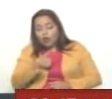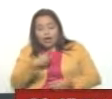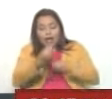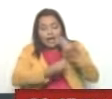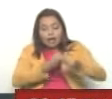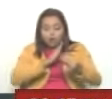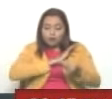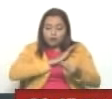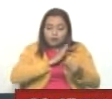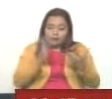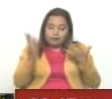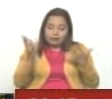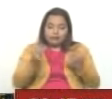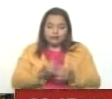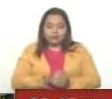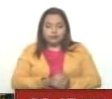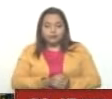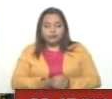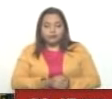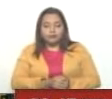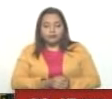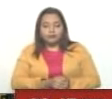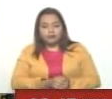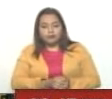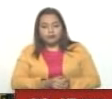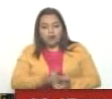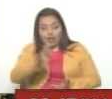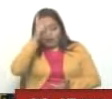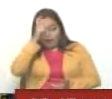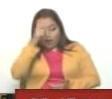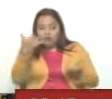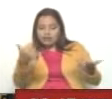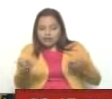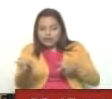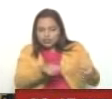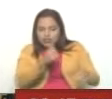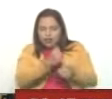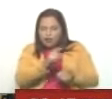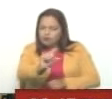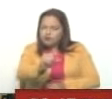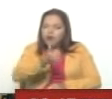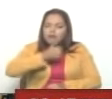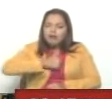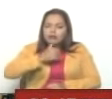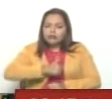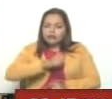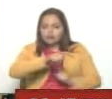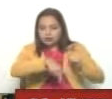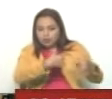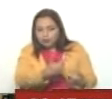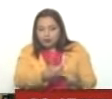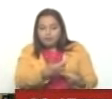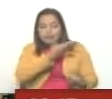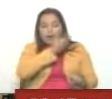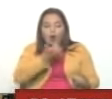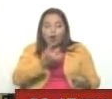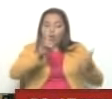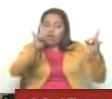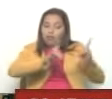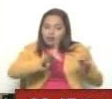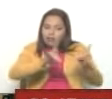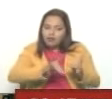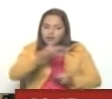con nuestras propias manos. Entonces, para Falcón, que nos tenga un poquito de paciencia, que pronto va a haber una mejora